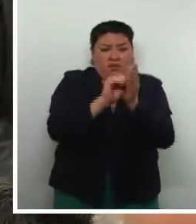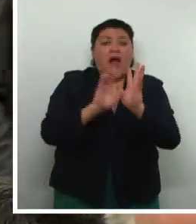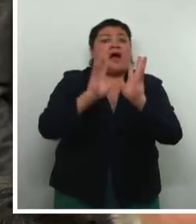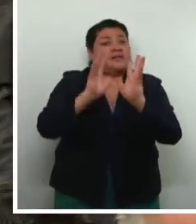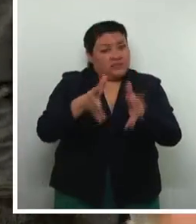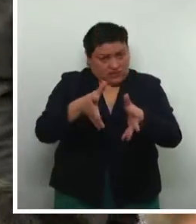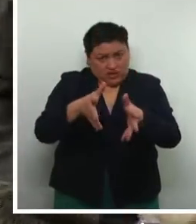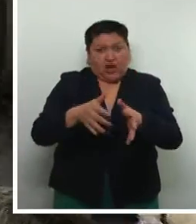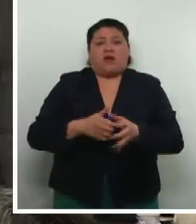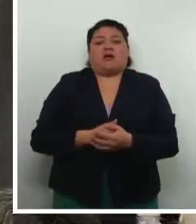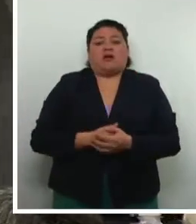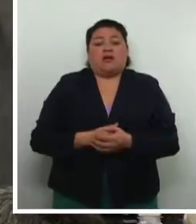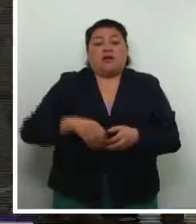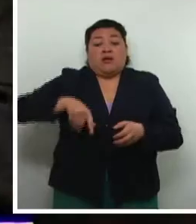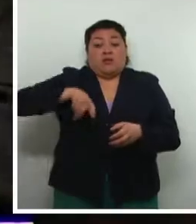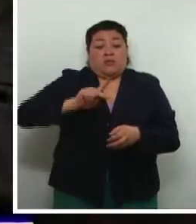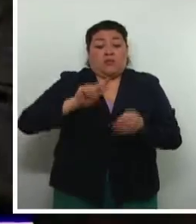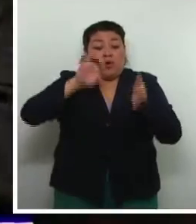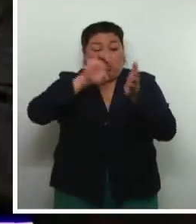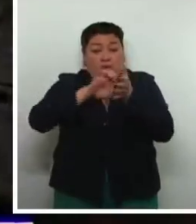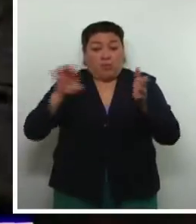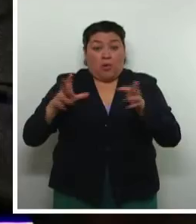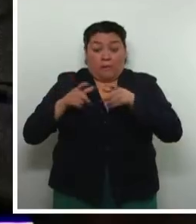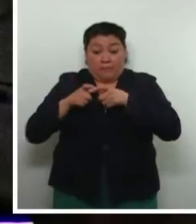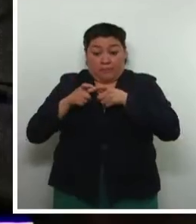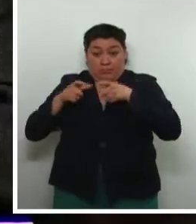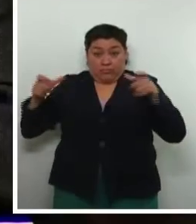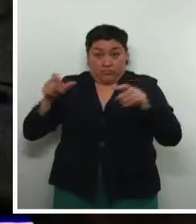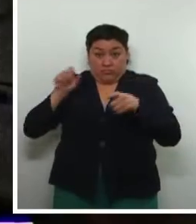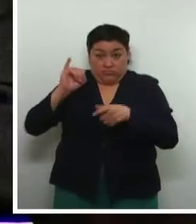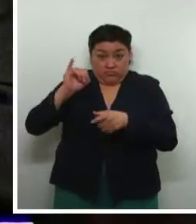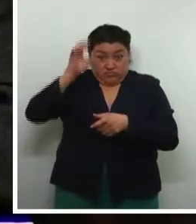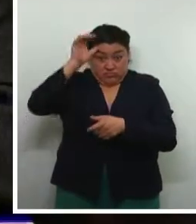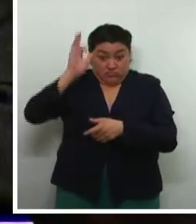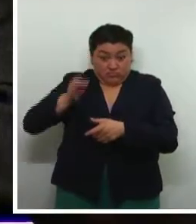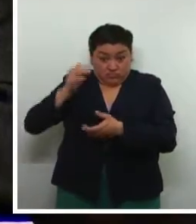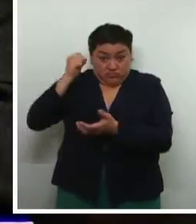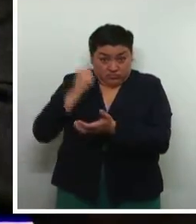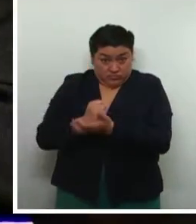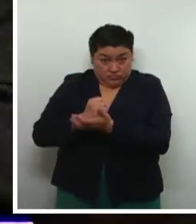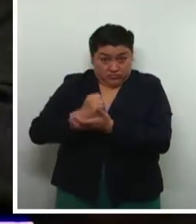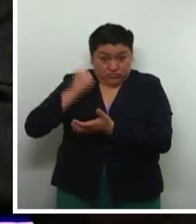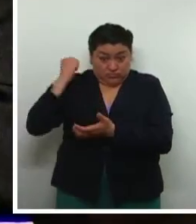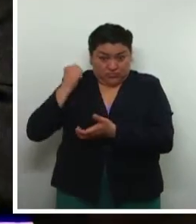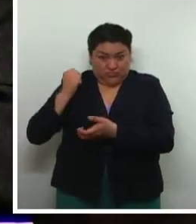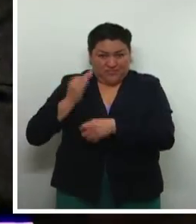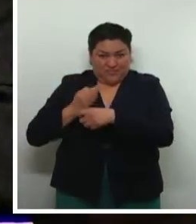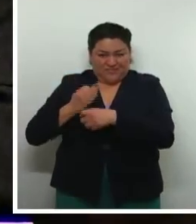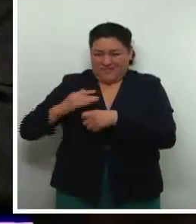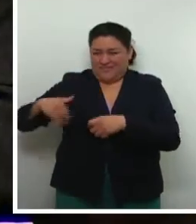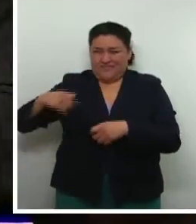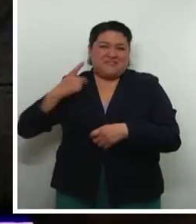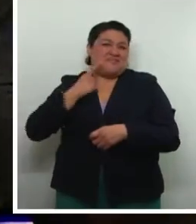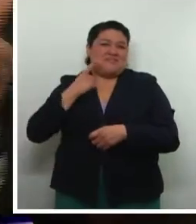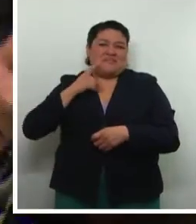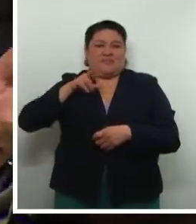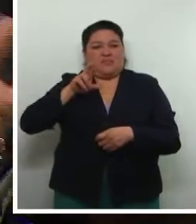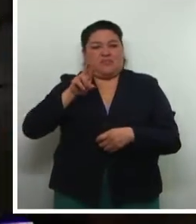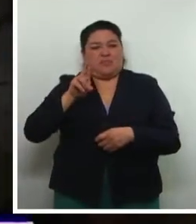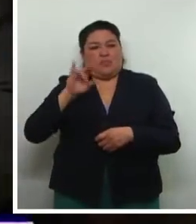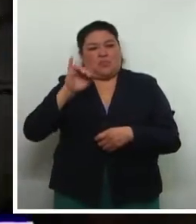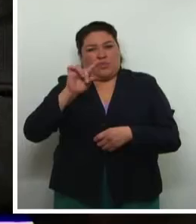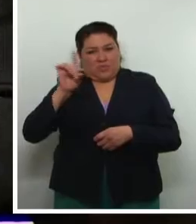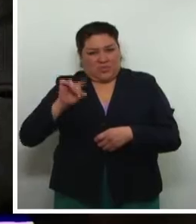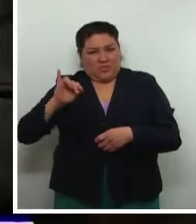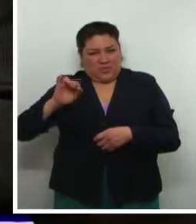artículo y solo que hubieran alcanzado mayoría calificada, como es el caso que vimos con la diputada Ruiz Anchondo, se